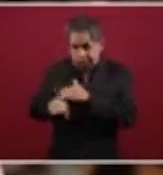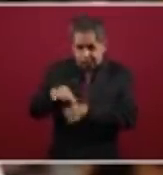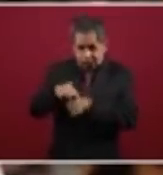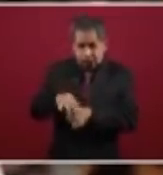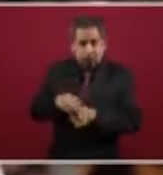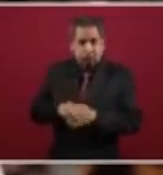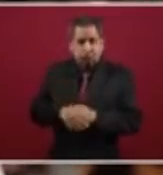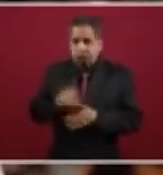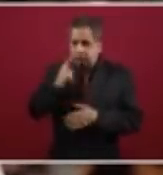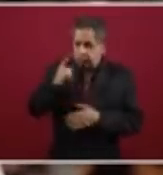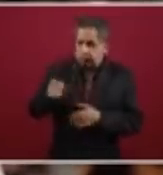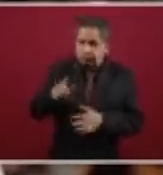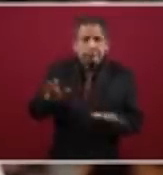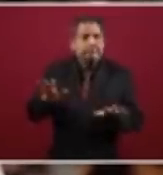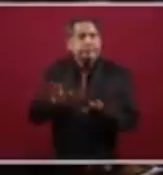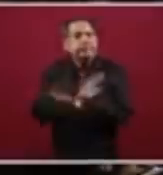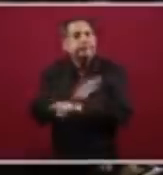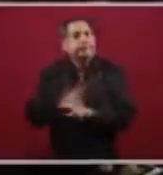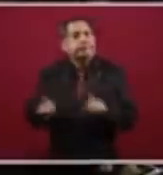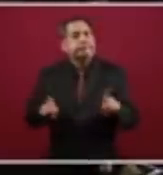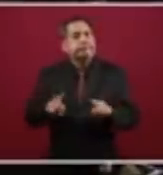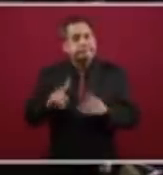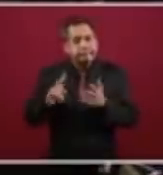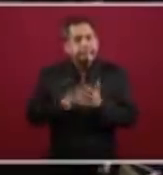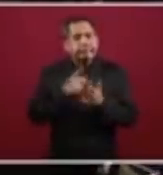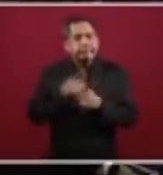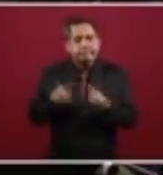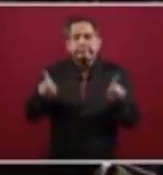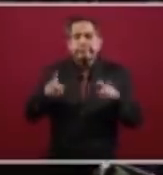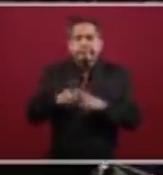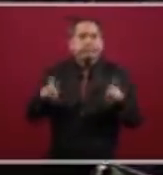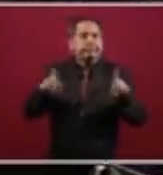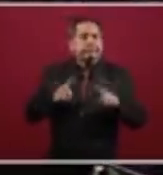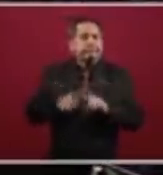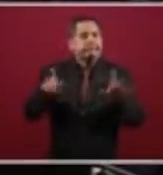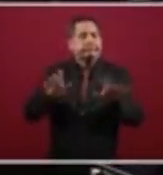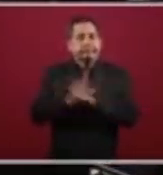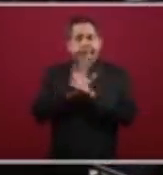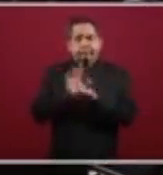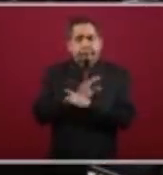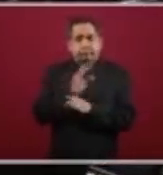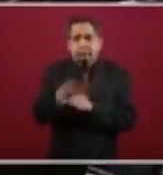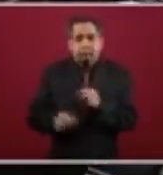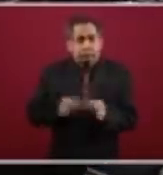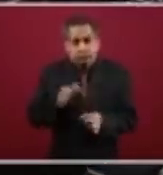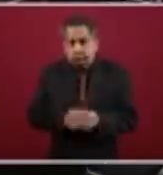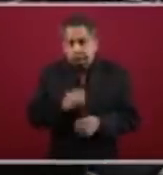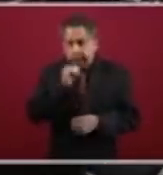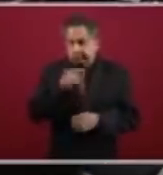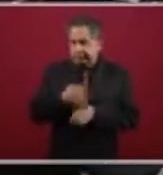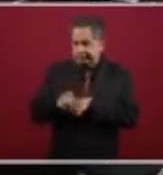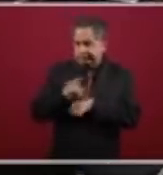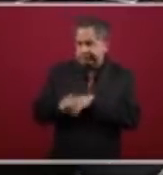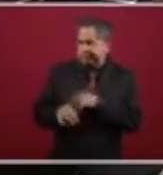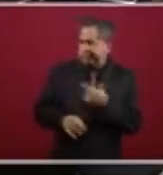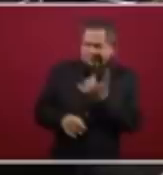a quienes se les ha cambiado la jugada varias veces y no terminan de cumplir requisitos. Me